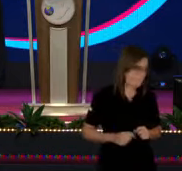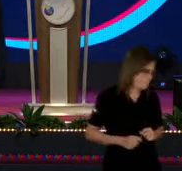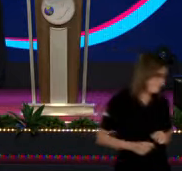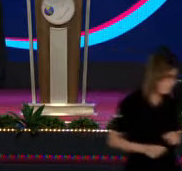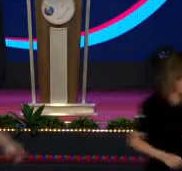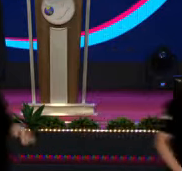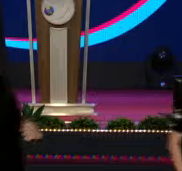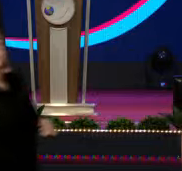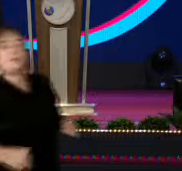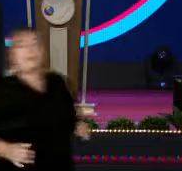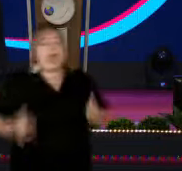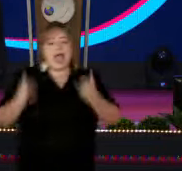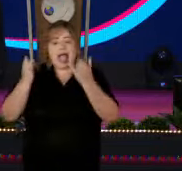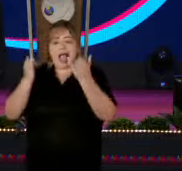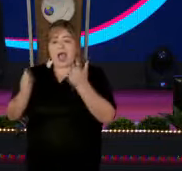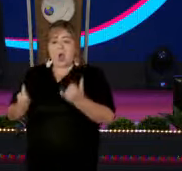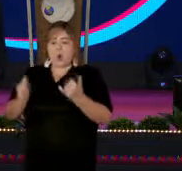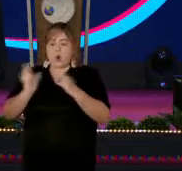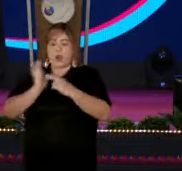ahora veo, el café.